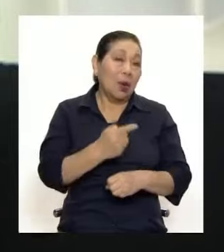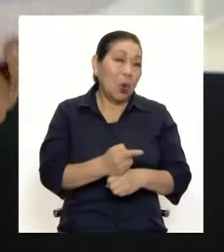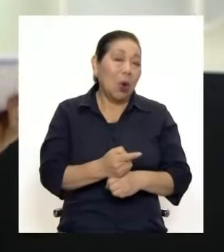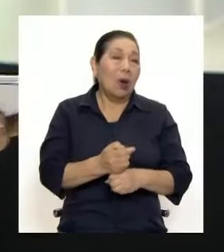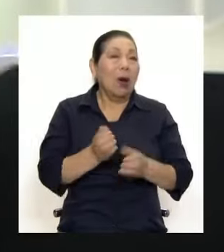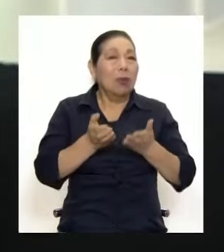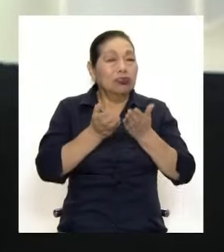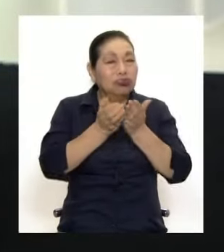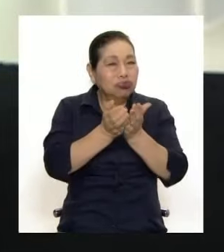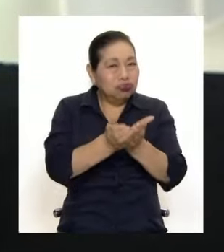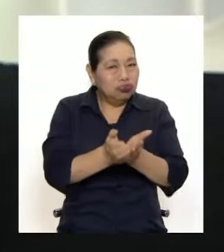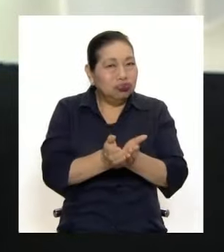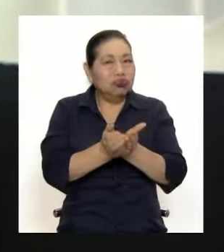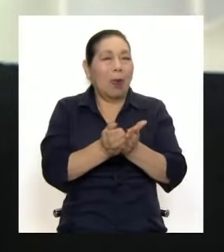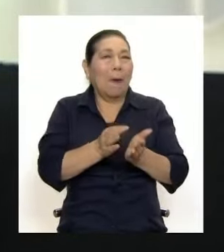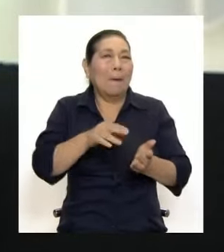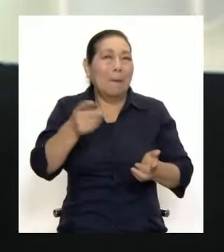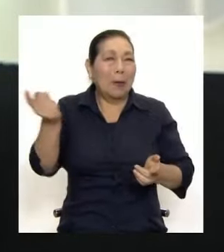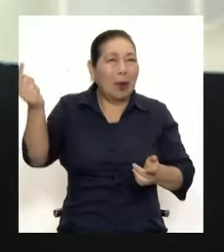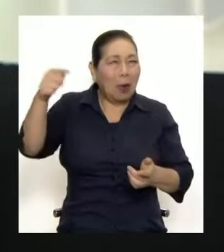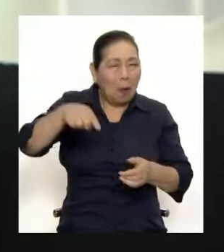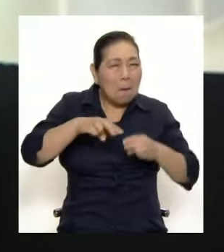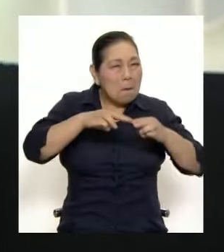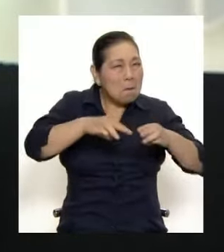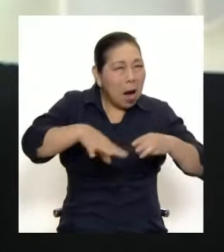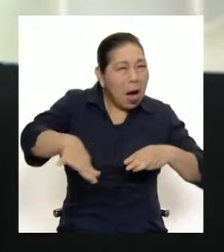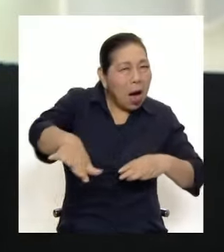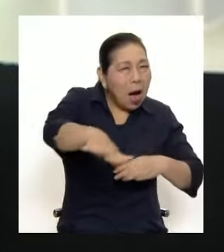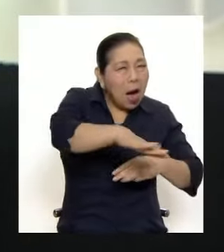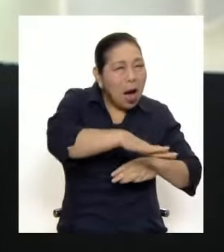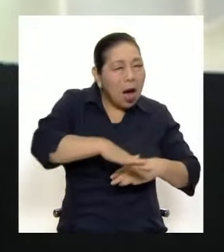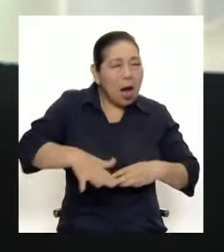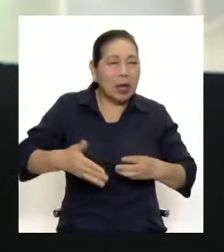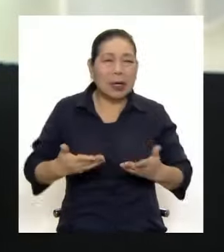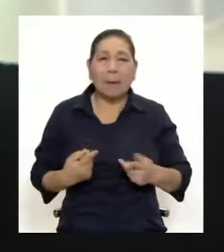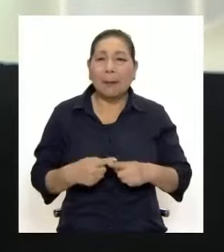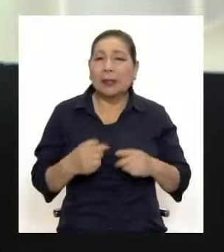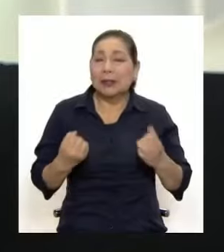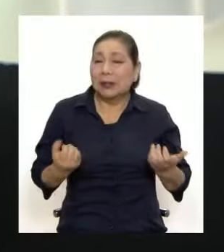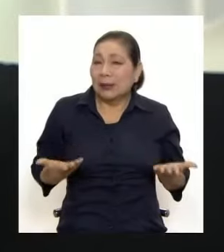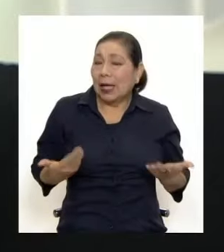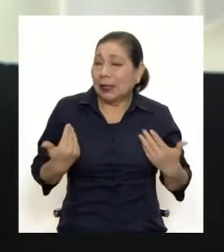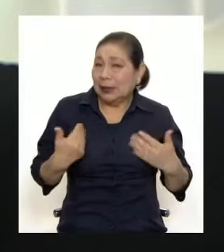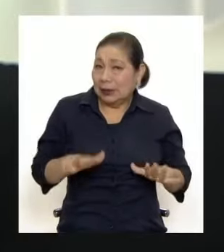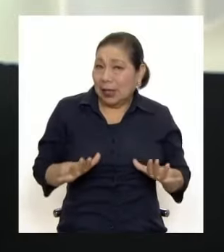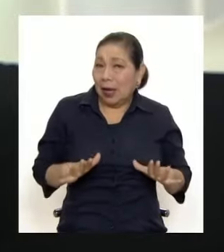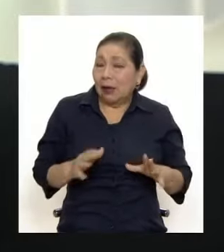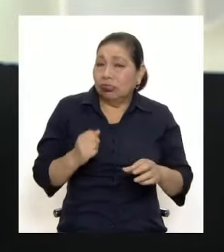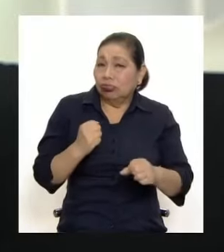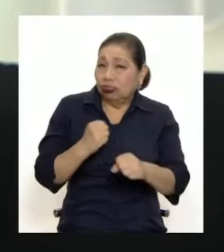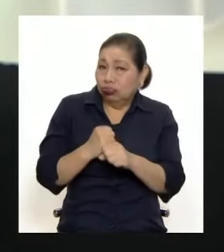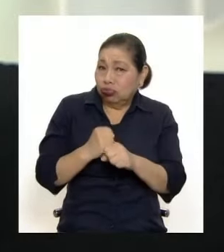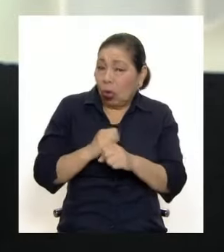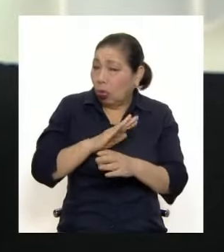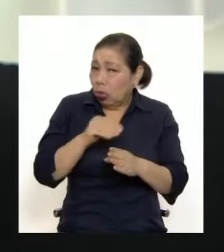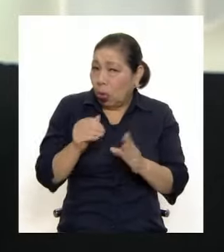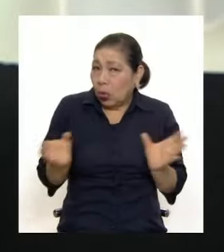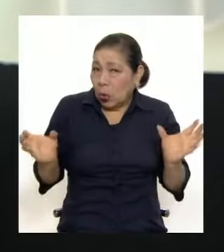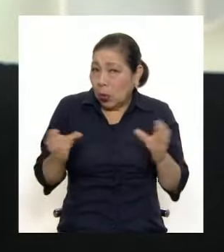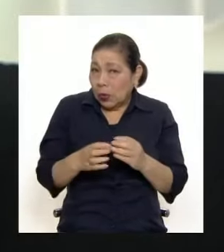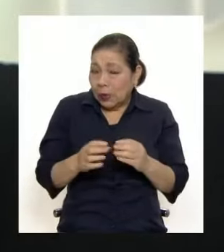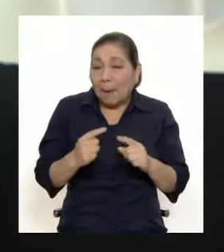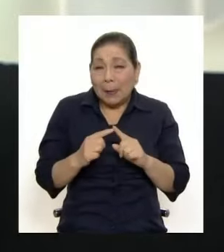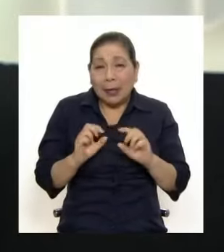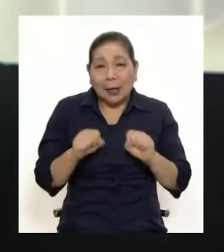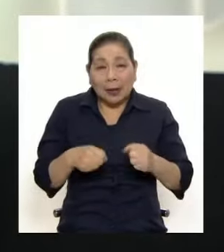embarcaciones grandes en nuestro en nuestro en nuestro espacio marítimo esto ya se viene trabajando todos en conjunto en